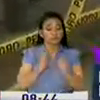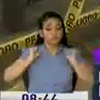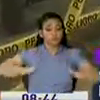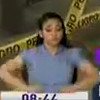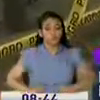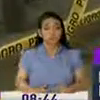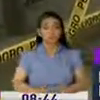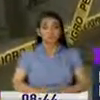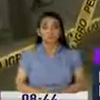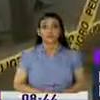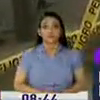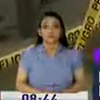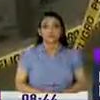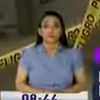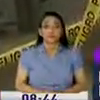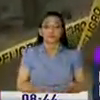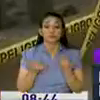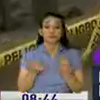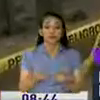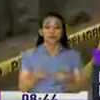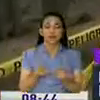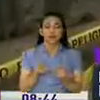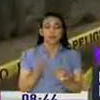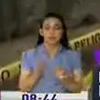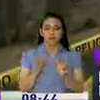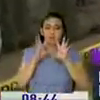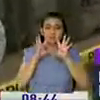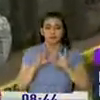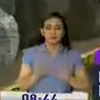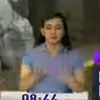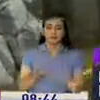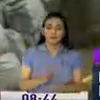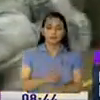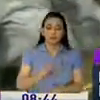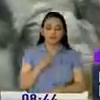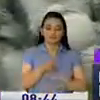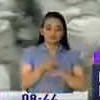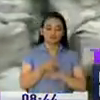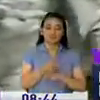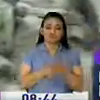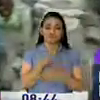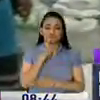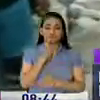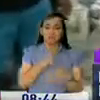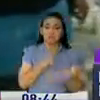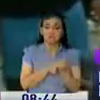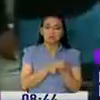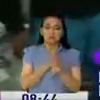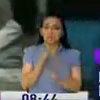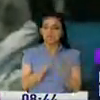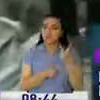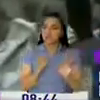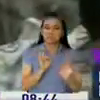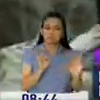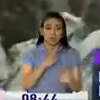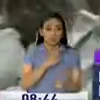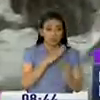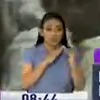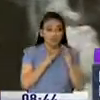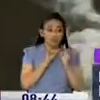acá. Así que estamos generando inclusive una resolución a través de la Secretaría, porque vemos que no hay colaboración de los ciudadanos, de los propietarios en